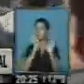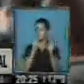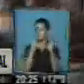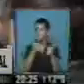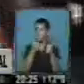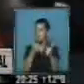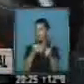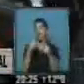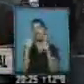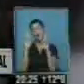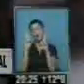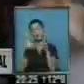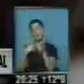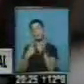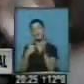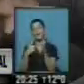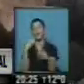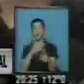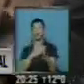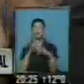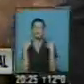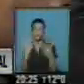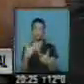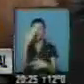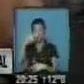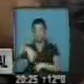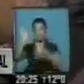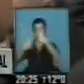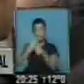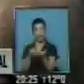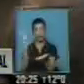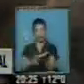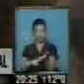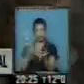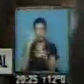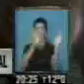los porteños nos den la oportunidad de votar un balotaje con dos proyectos distintos.